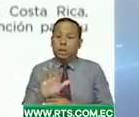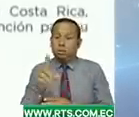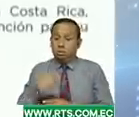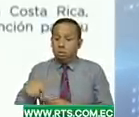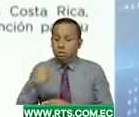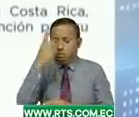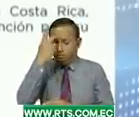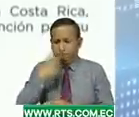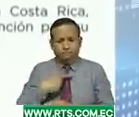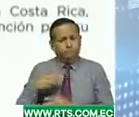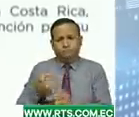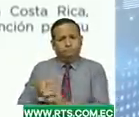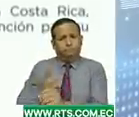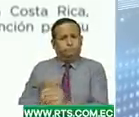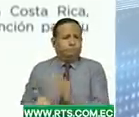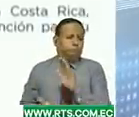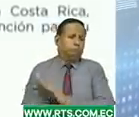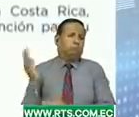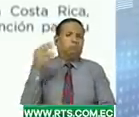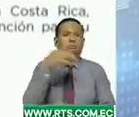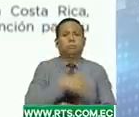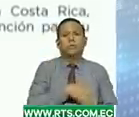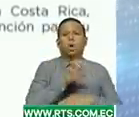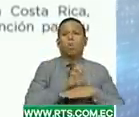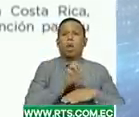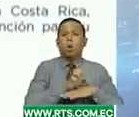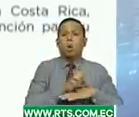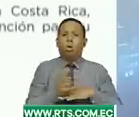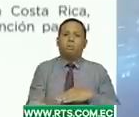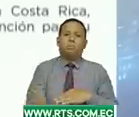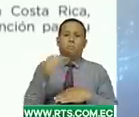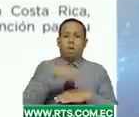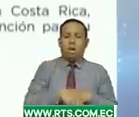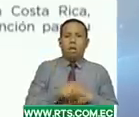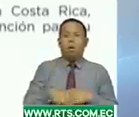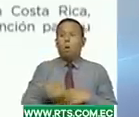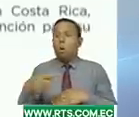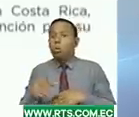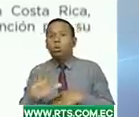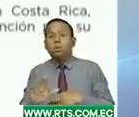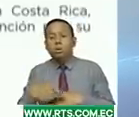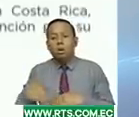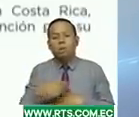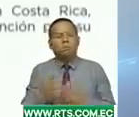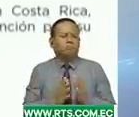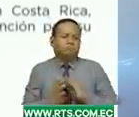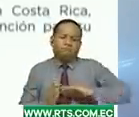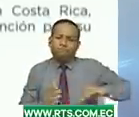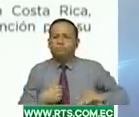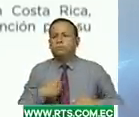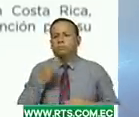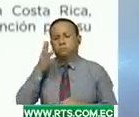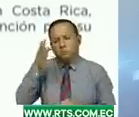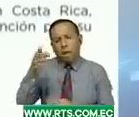regresar al Ecuador vía Costa Rica, mientras que la otra mitad habría continuado con el trayecto.